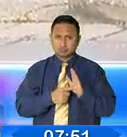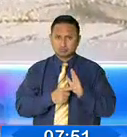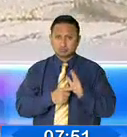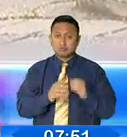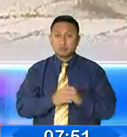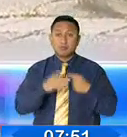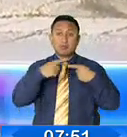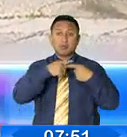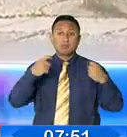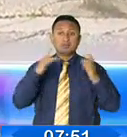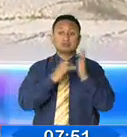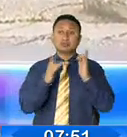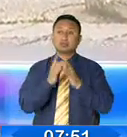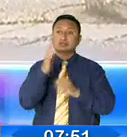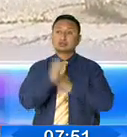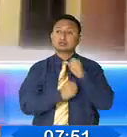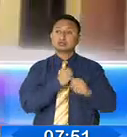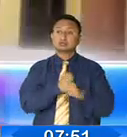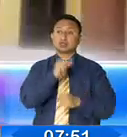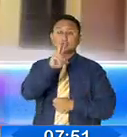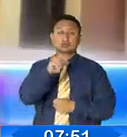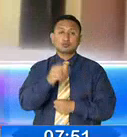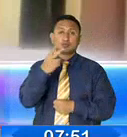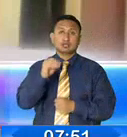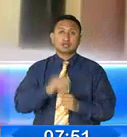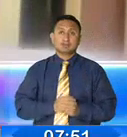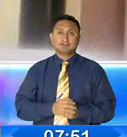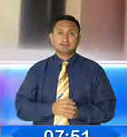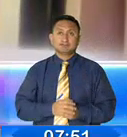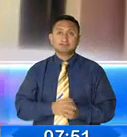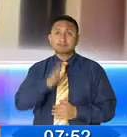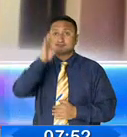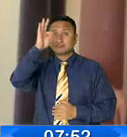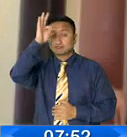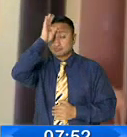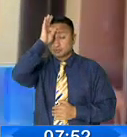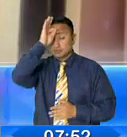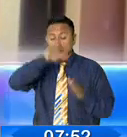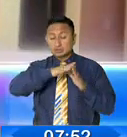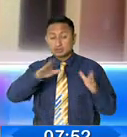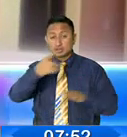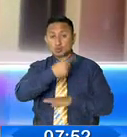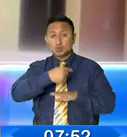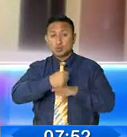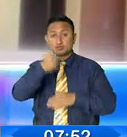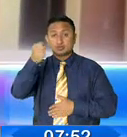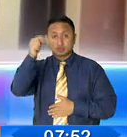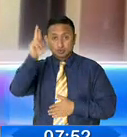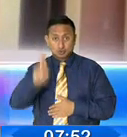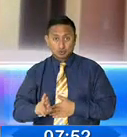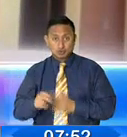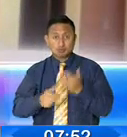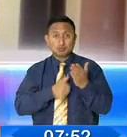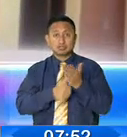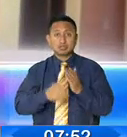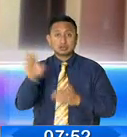marzo-abril del año 2020. En el Hospital General del Guasmo Sur del Ministerio de Salud Pública,